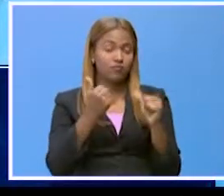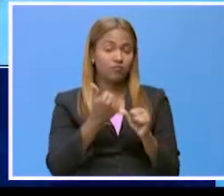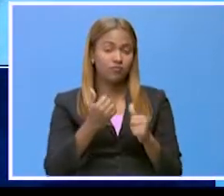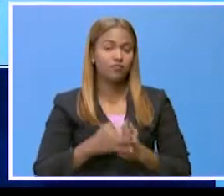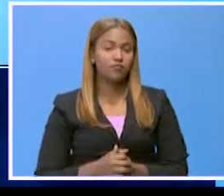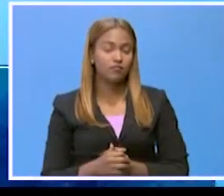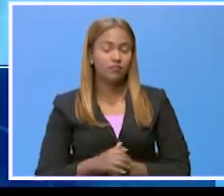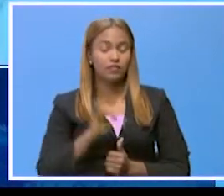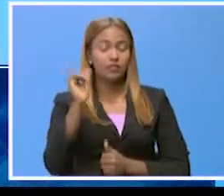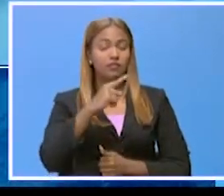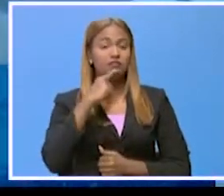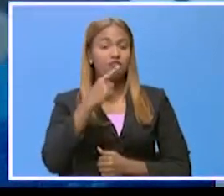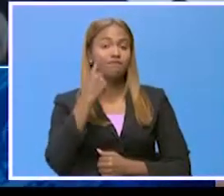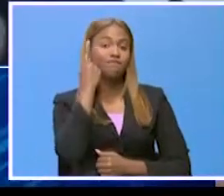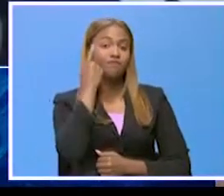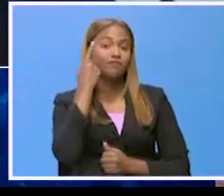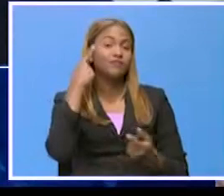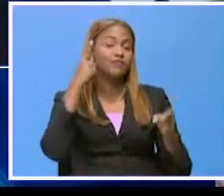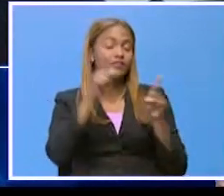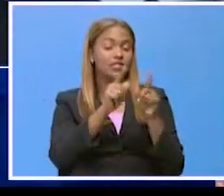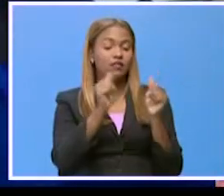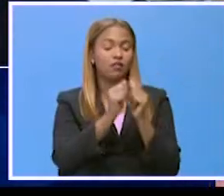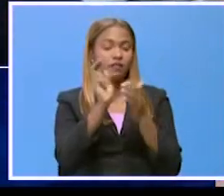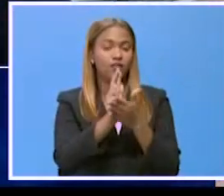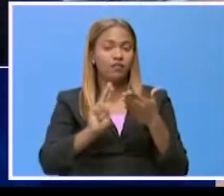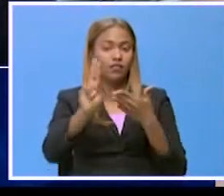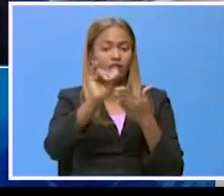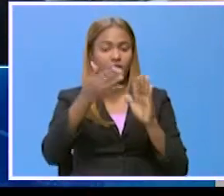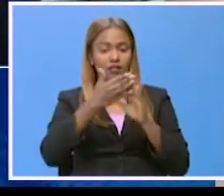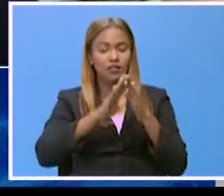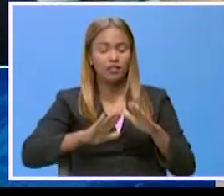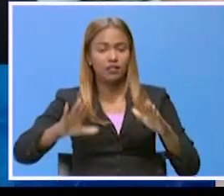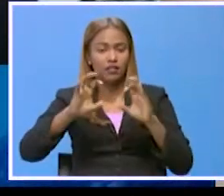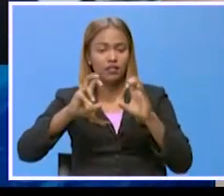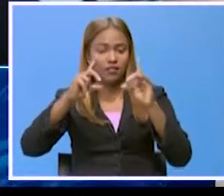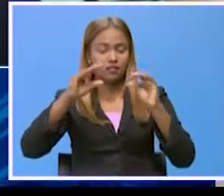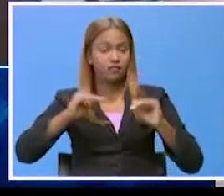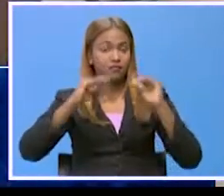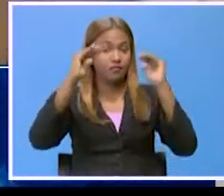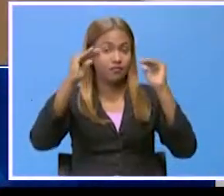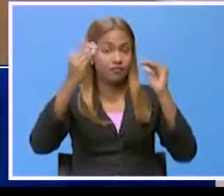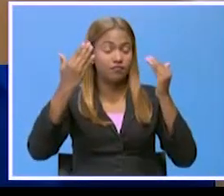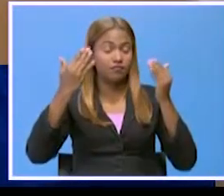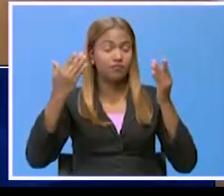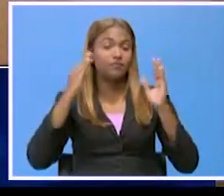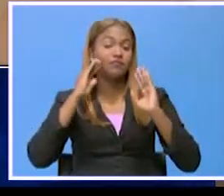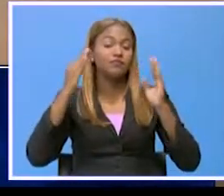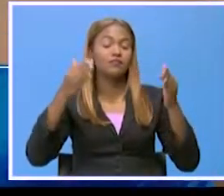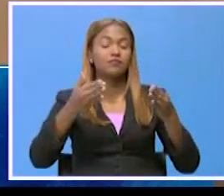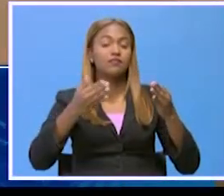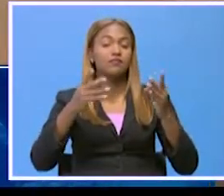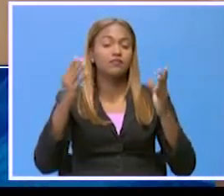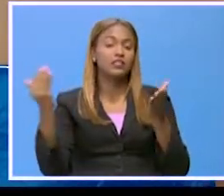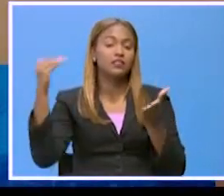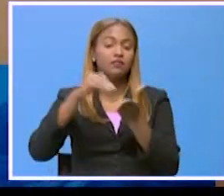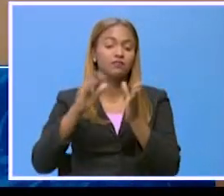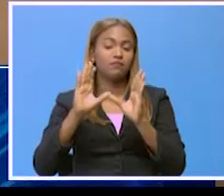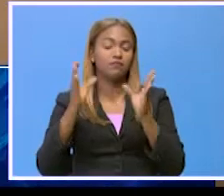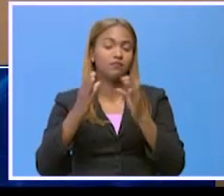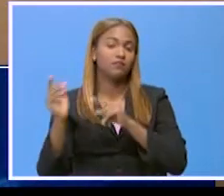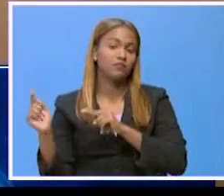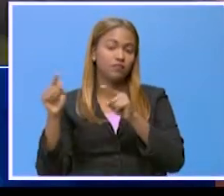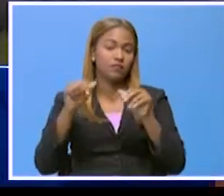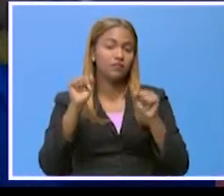destacó que previo consenso con las universidades y sectores de la educación superior se dispuso a retomar la docencia de forma